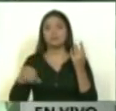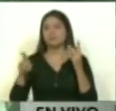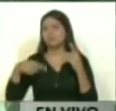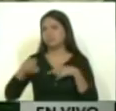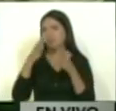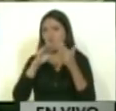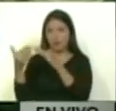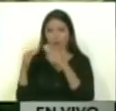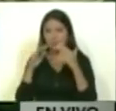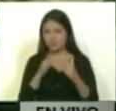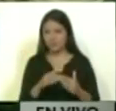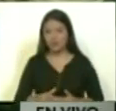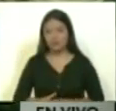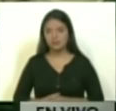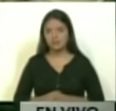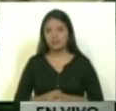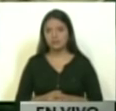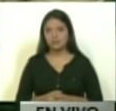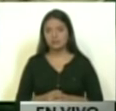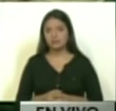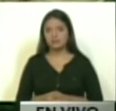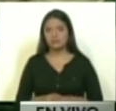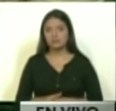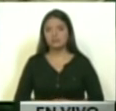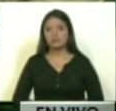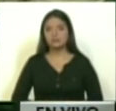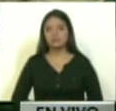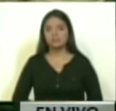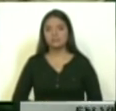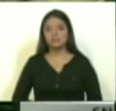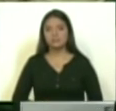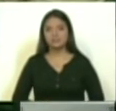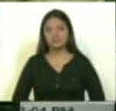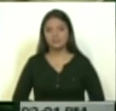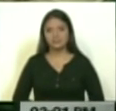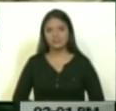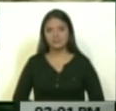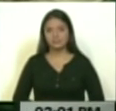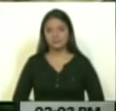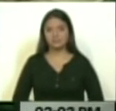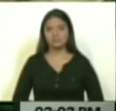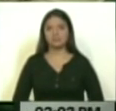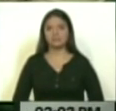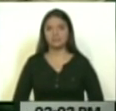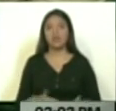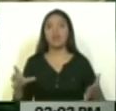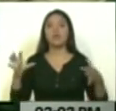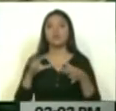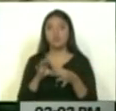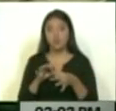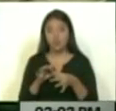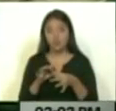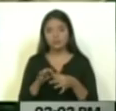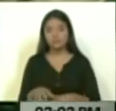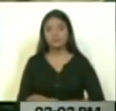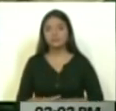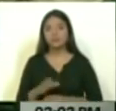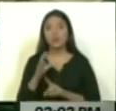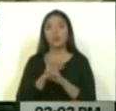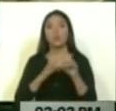los carnavales del Callao, a través del calipso, se expresa, digamos, la unión de la